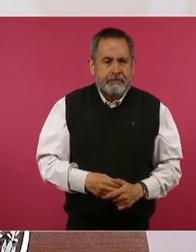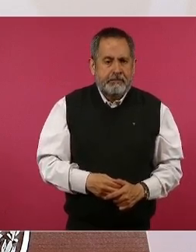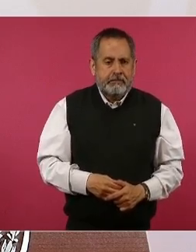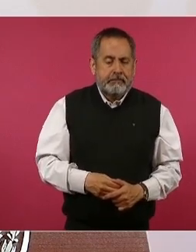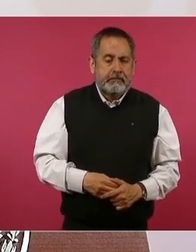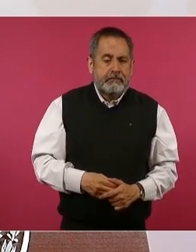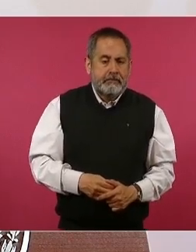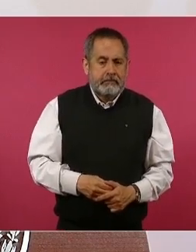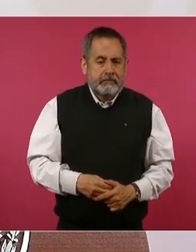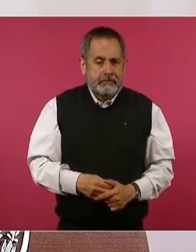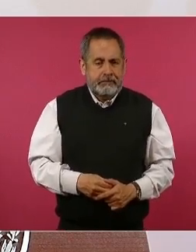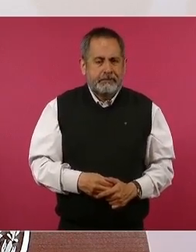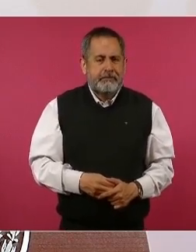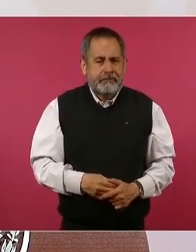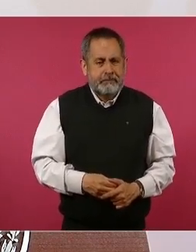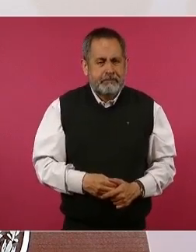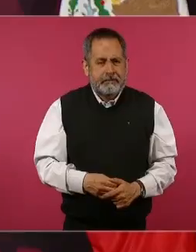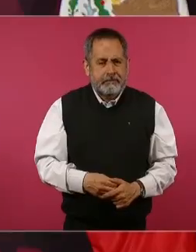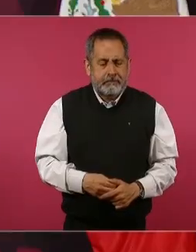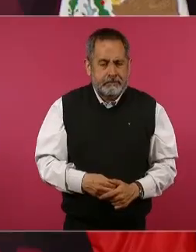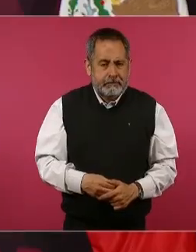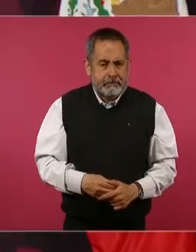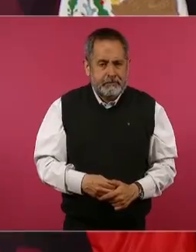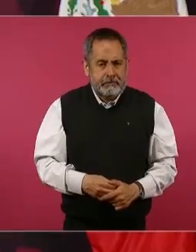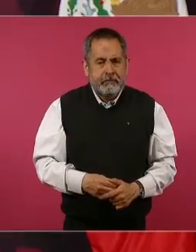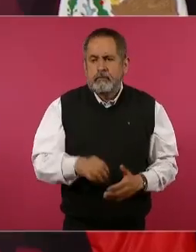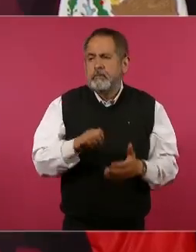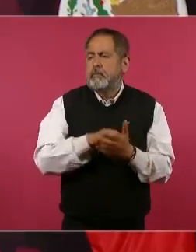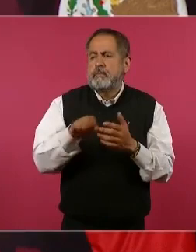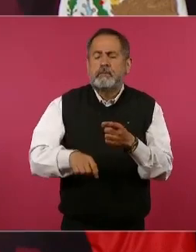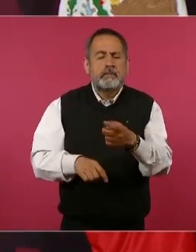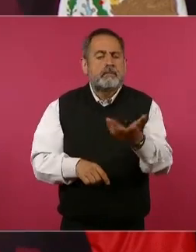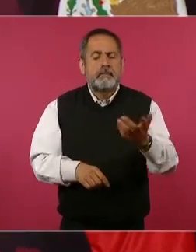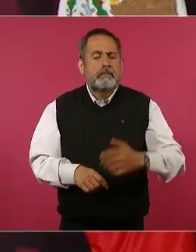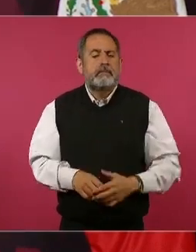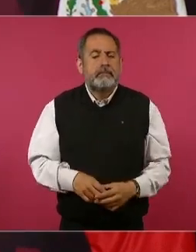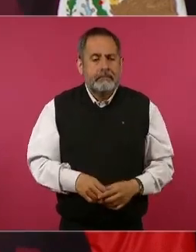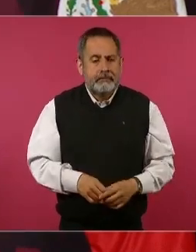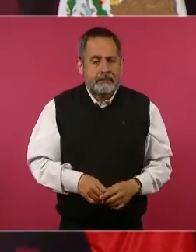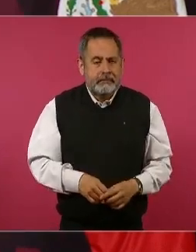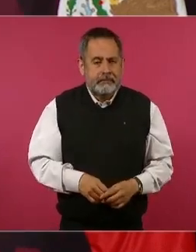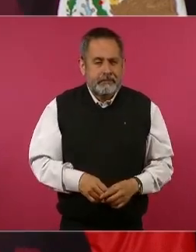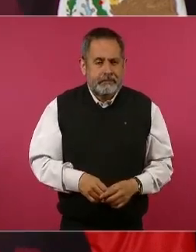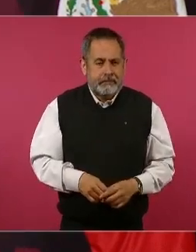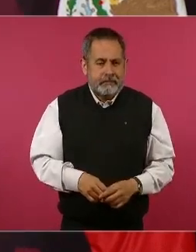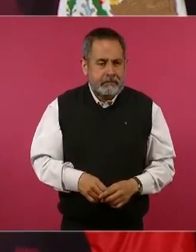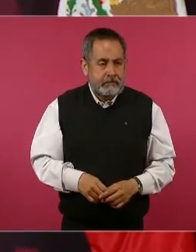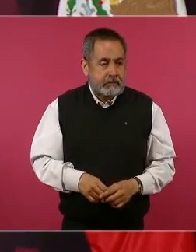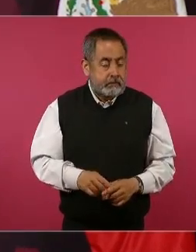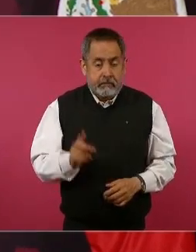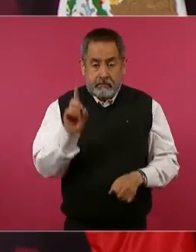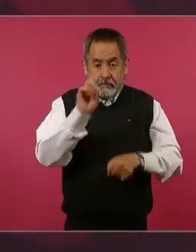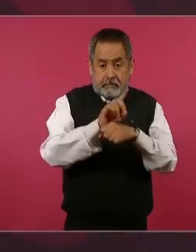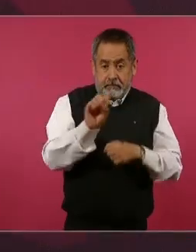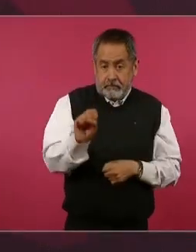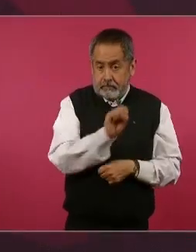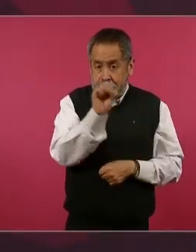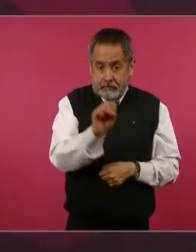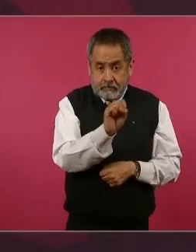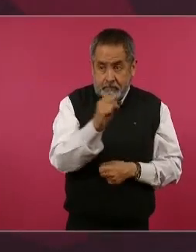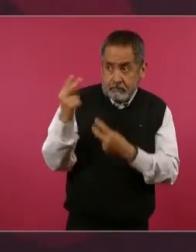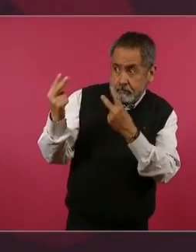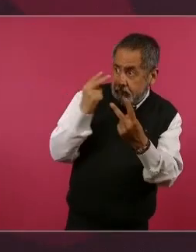Y nada más, por ejemplo, que no den sabadazos.